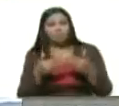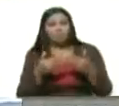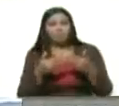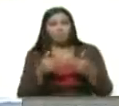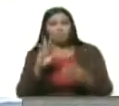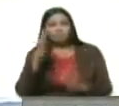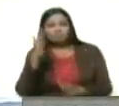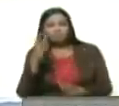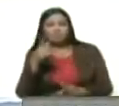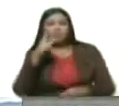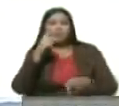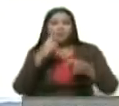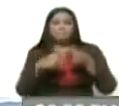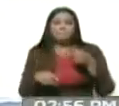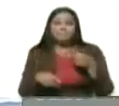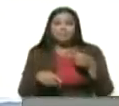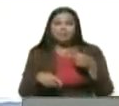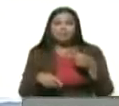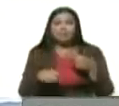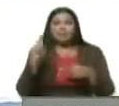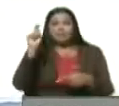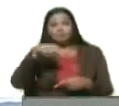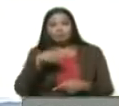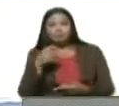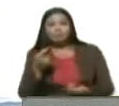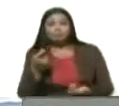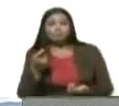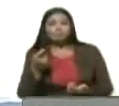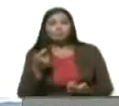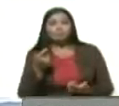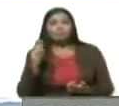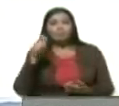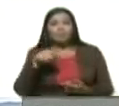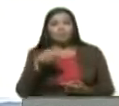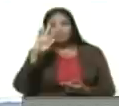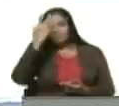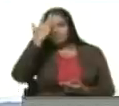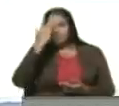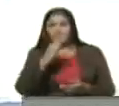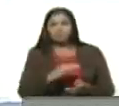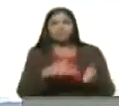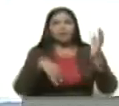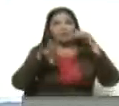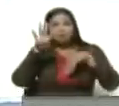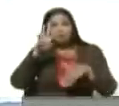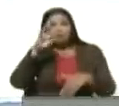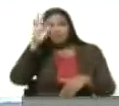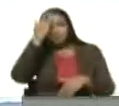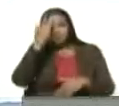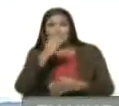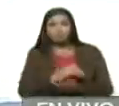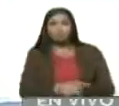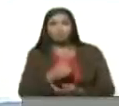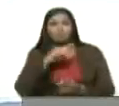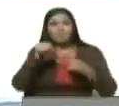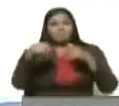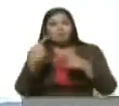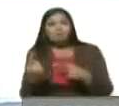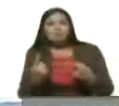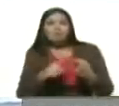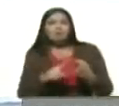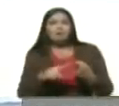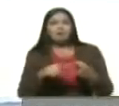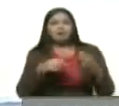hoy es la mitad del mes de febrero, 14. Nos queda mañana